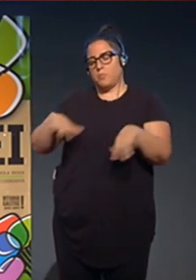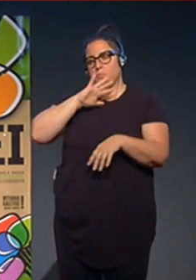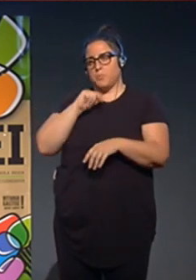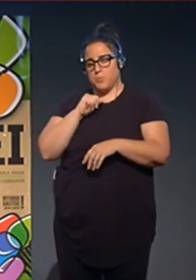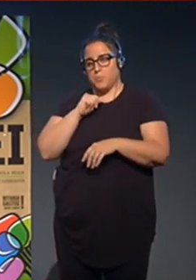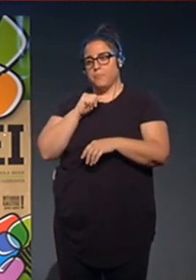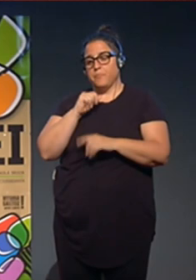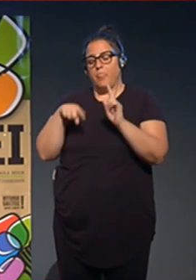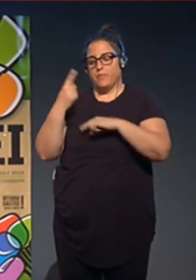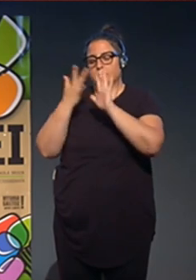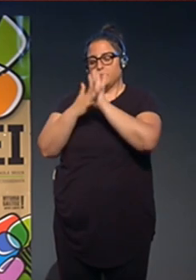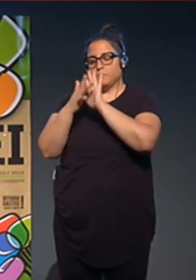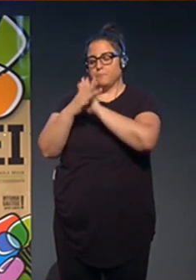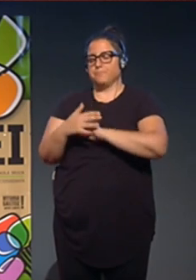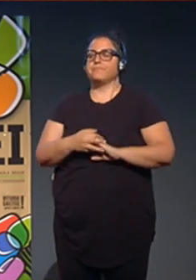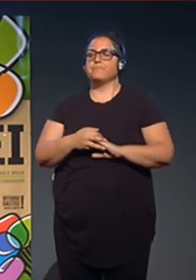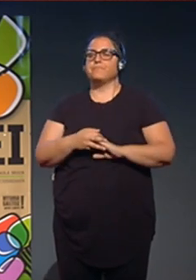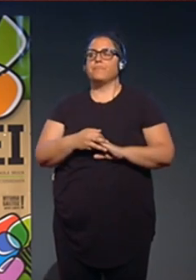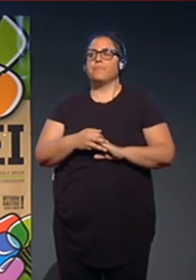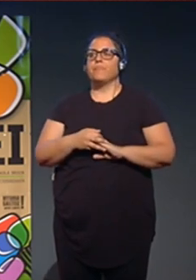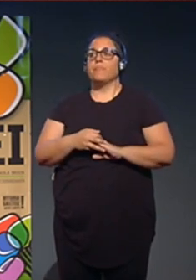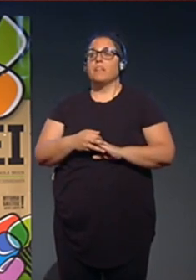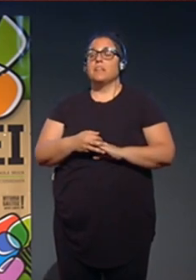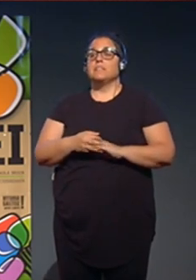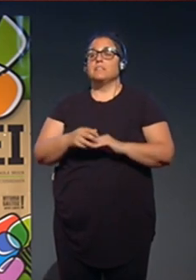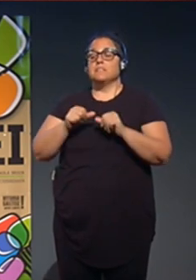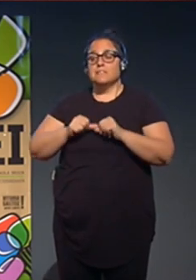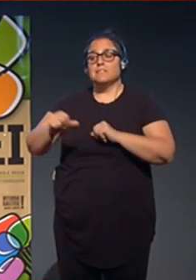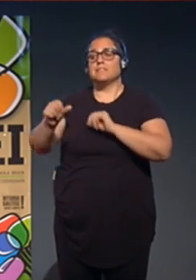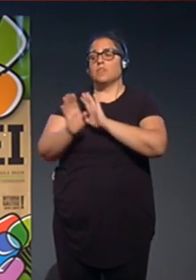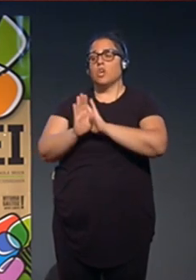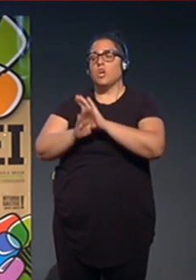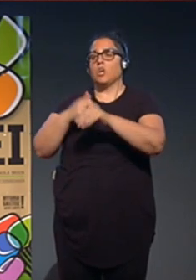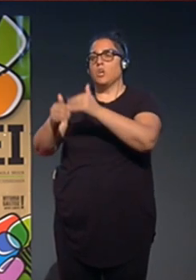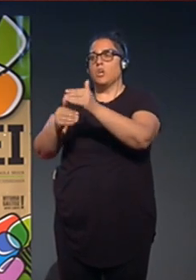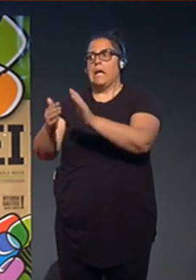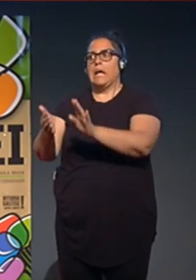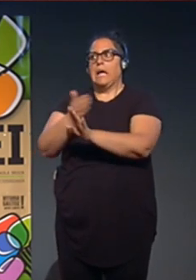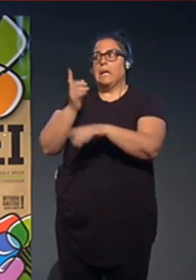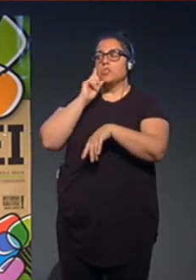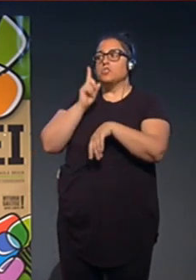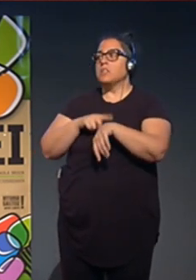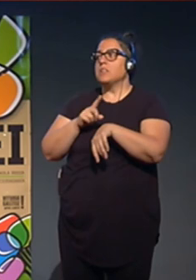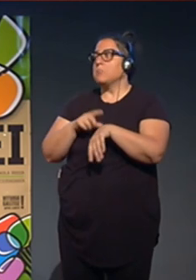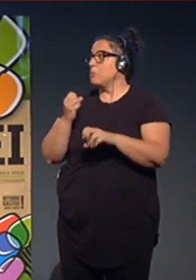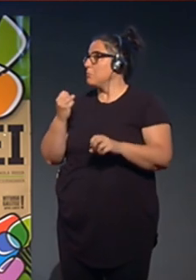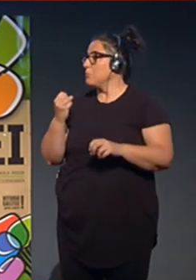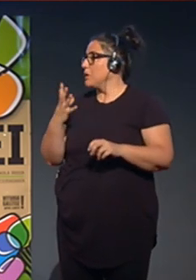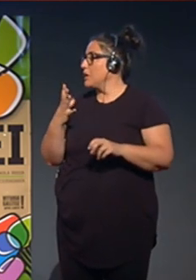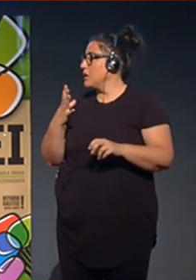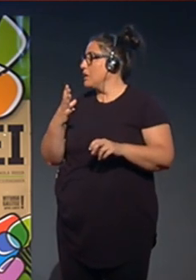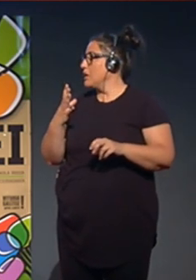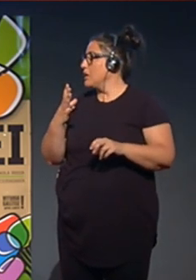ver ahora después quizás os voy a dar un poquito antes de seguir adelante y entrar en estas soluciones no rec como andamos de tiempo